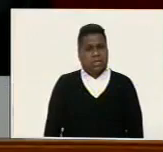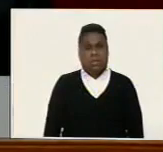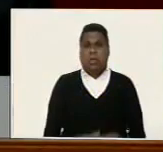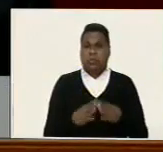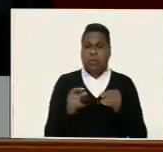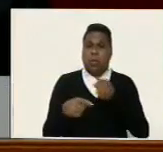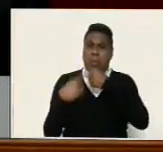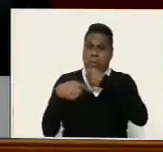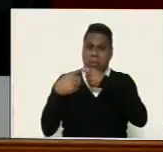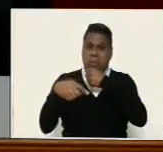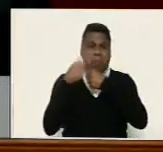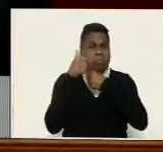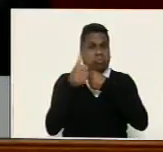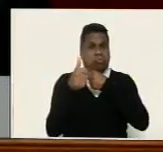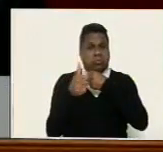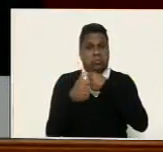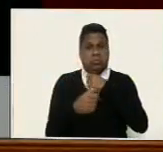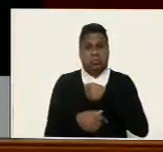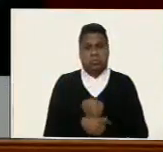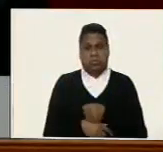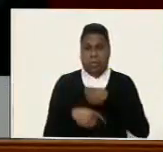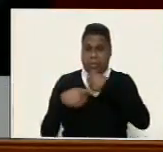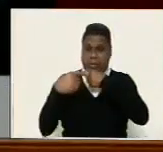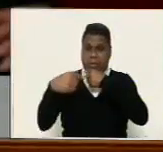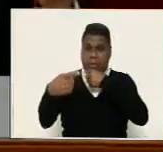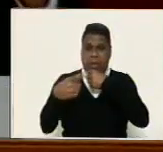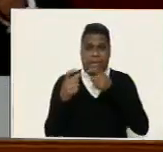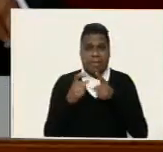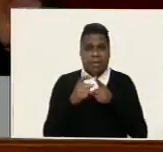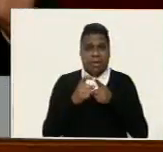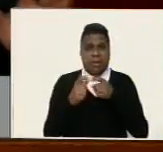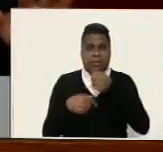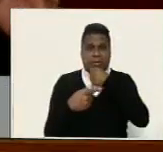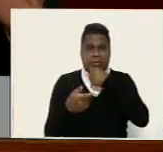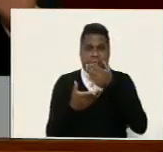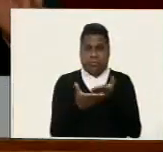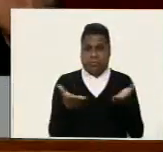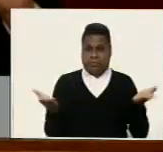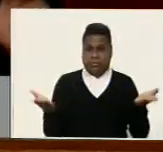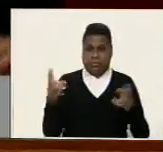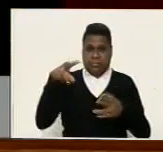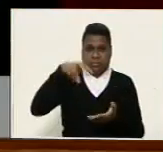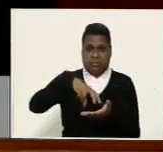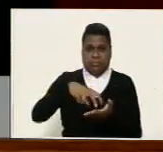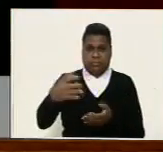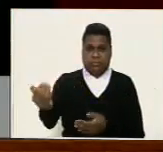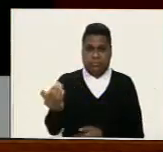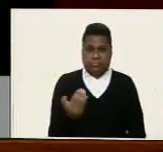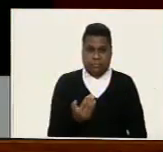¿no? Esos discursos están ahí, lo que hay que ponerlos aquí.